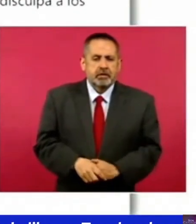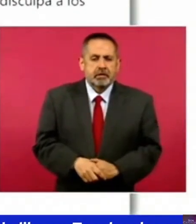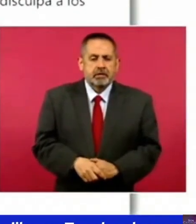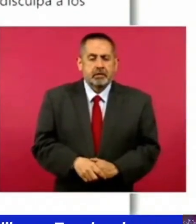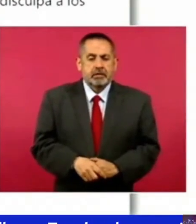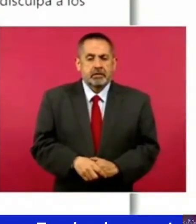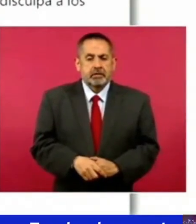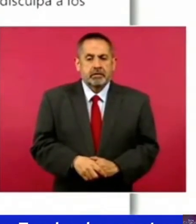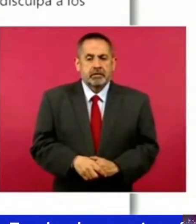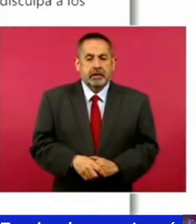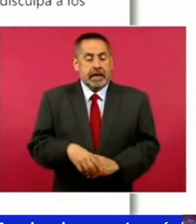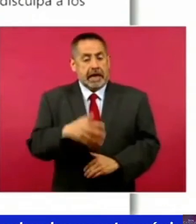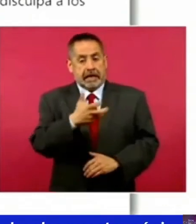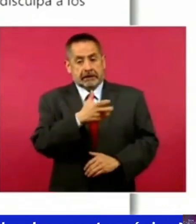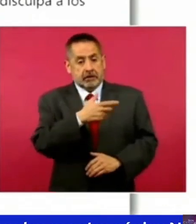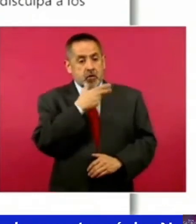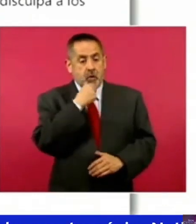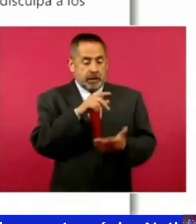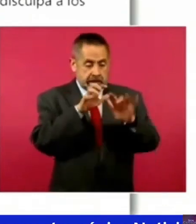Esto es lo que hace el periodista.